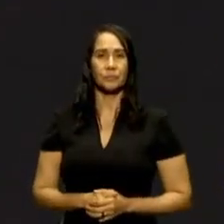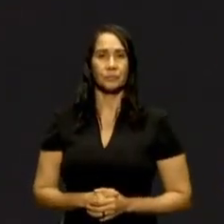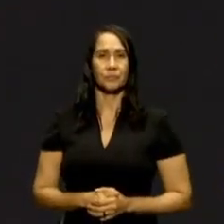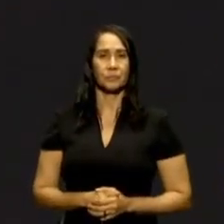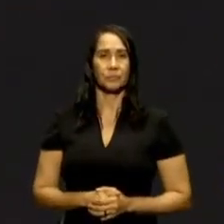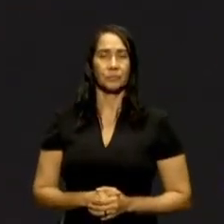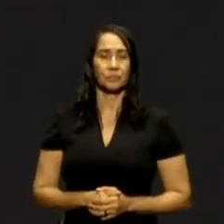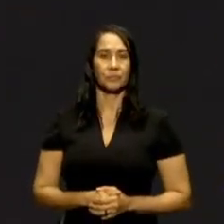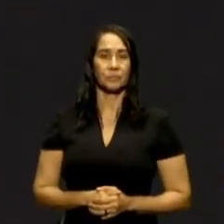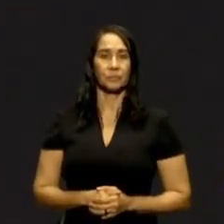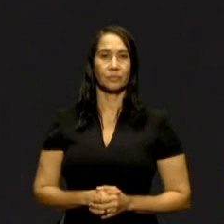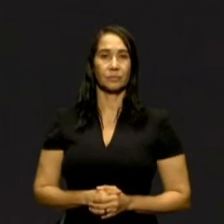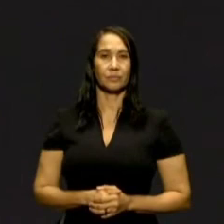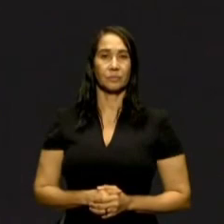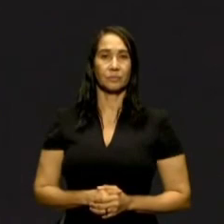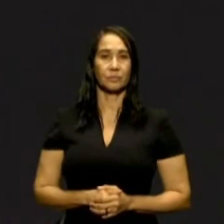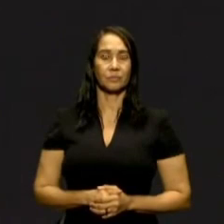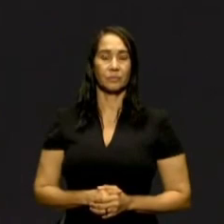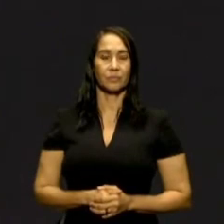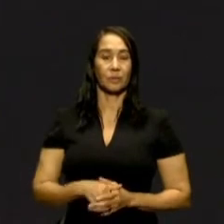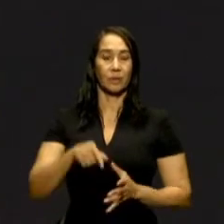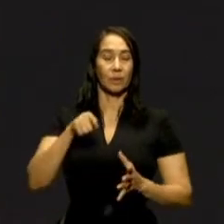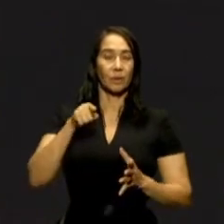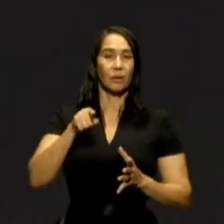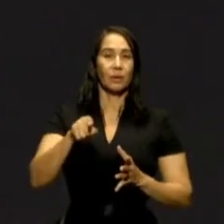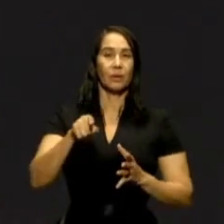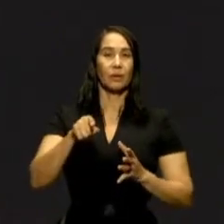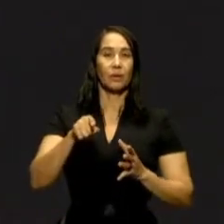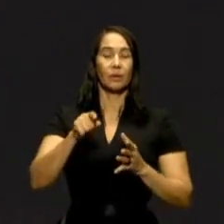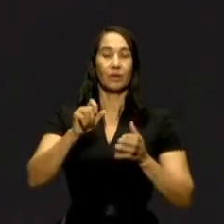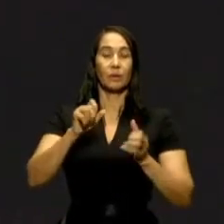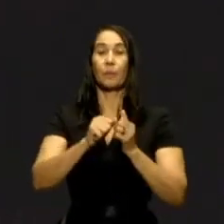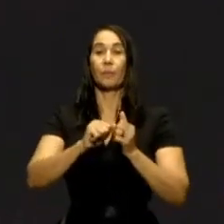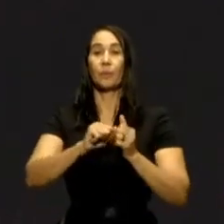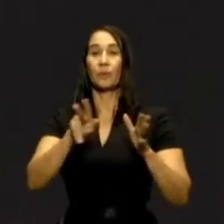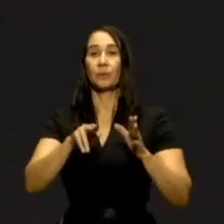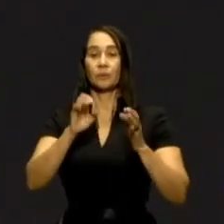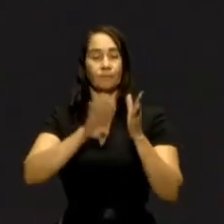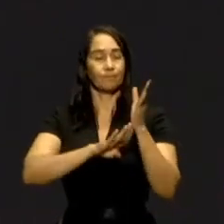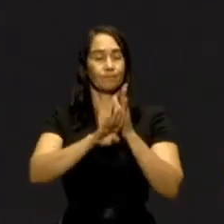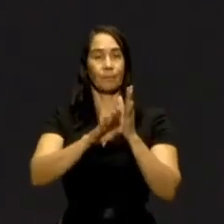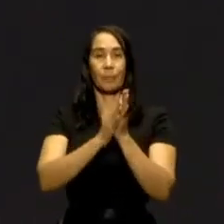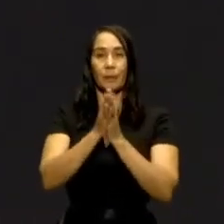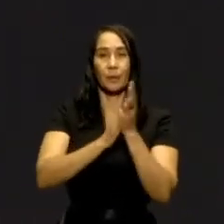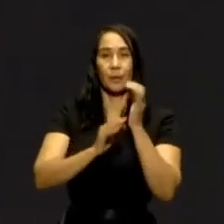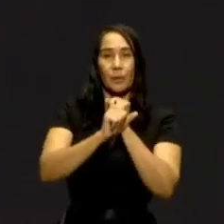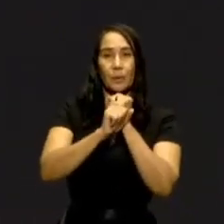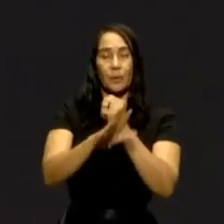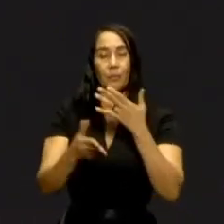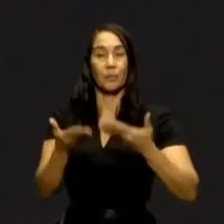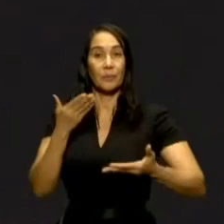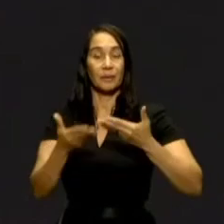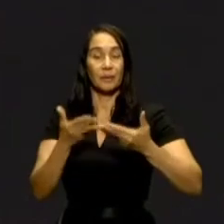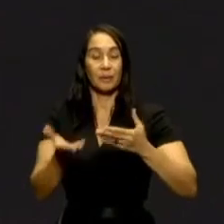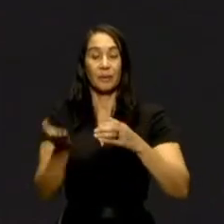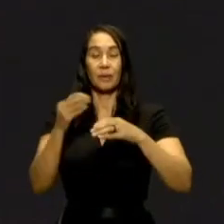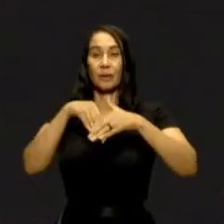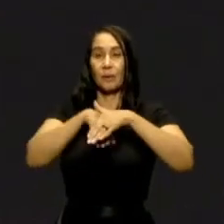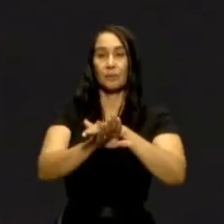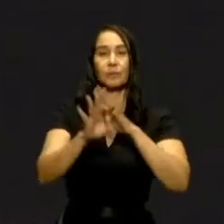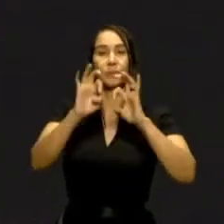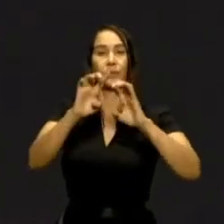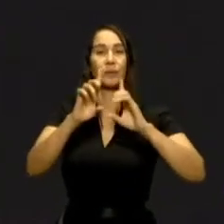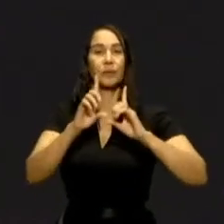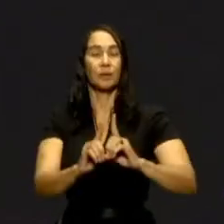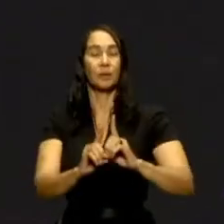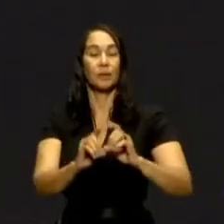sentido, estamos implementando políticas y estrategias que promueven la calidad, que promueven la equidad y la inclusión en la